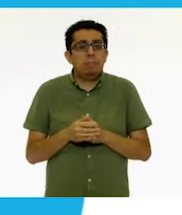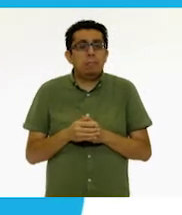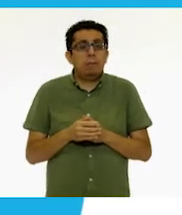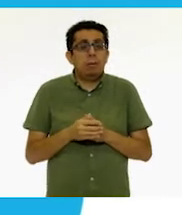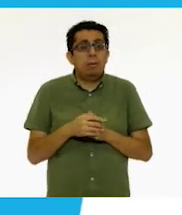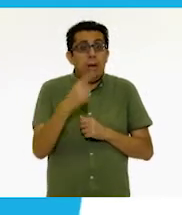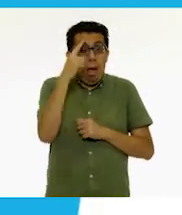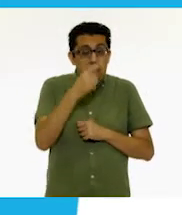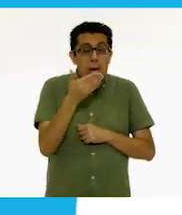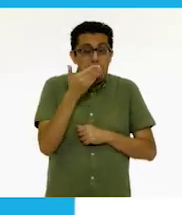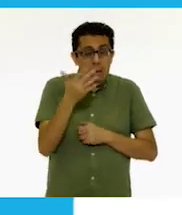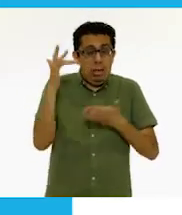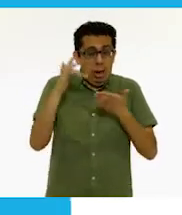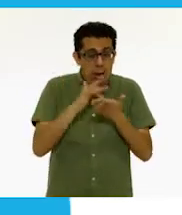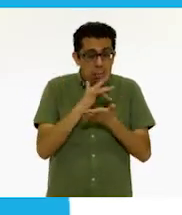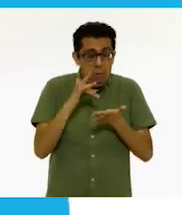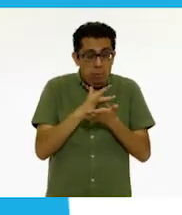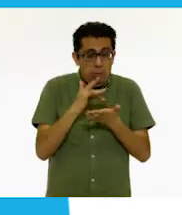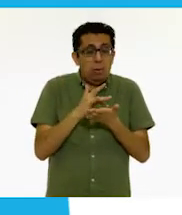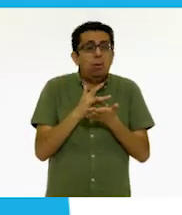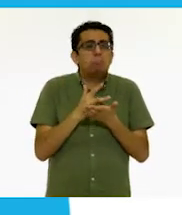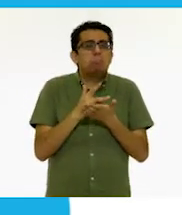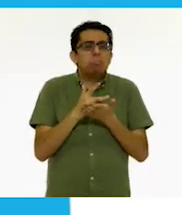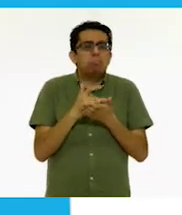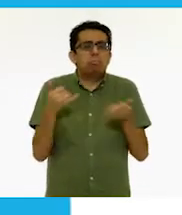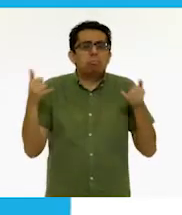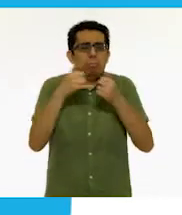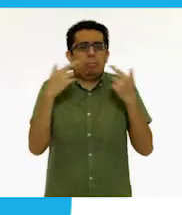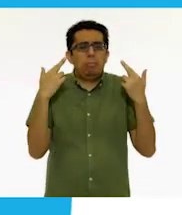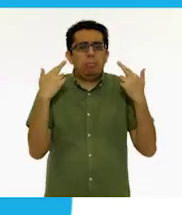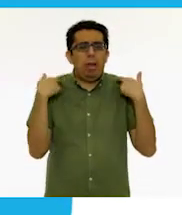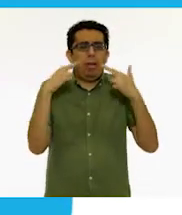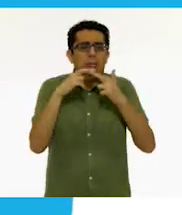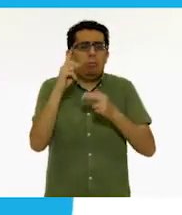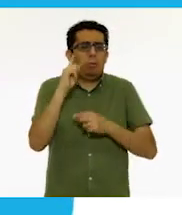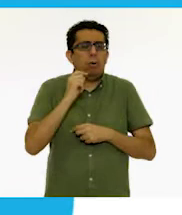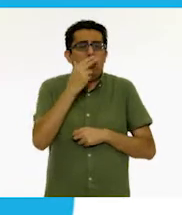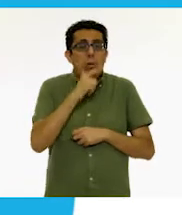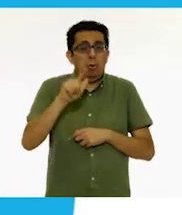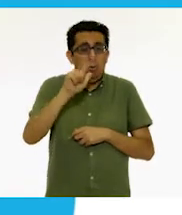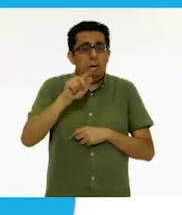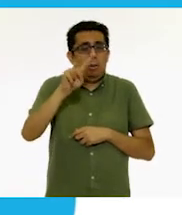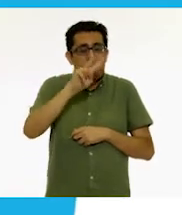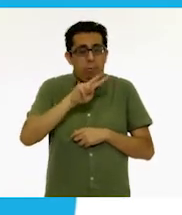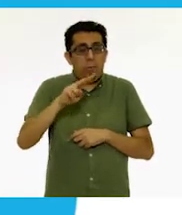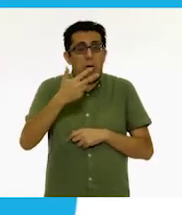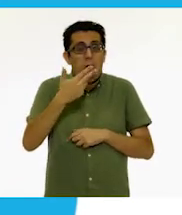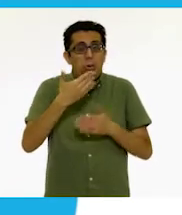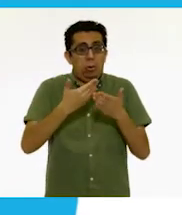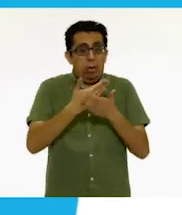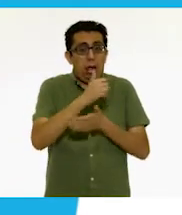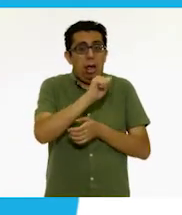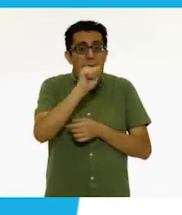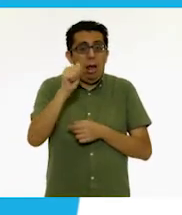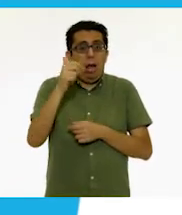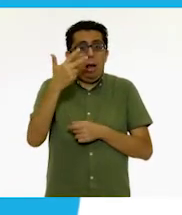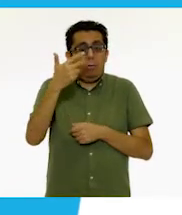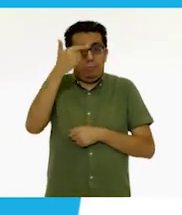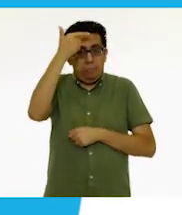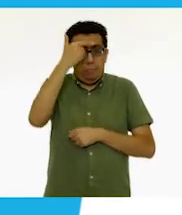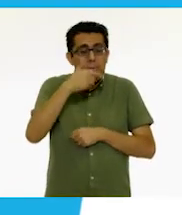Para solicitar apoyo pedagógico, comunícate con maestras y maestros de lunes a viernes de 8 a 20 horas al